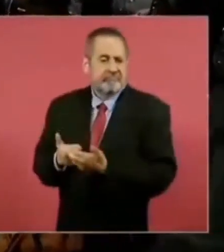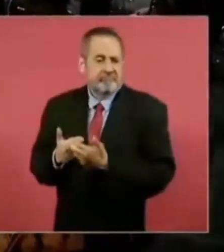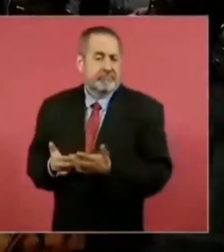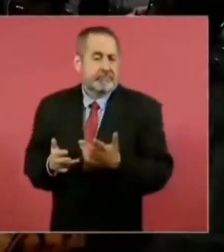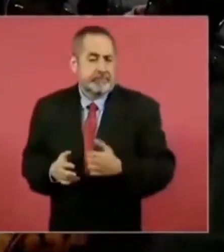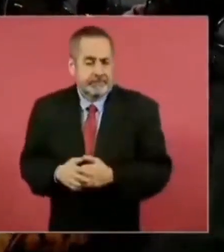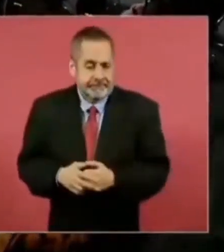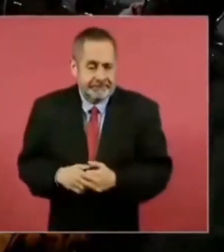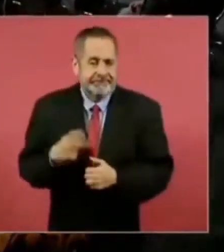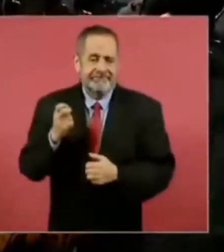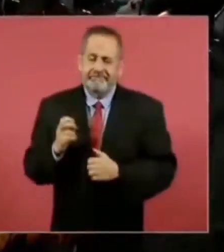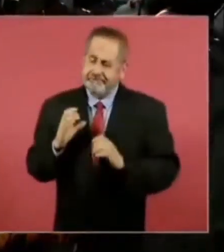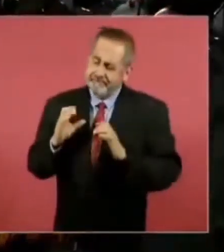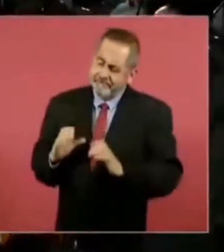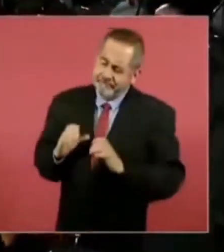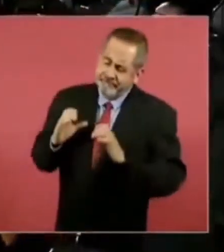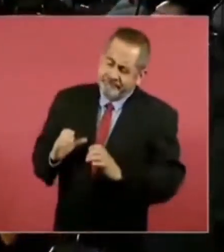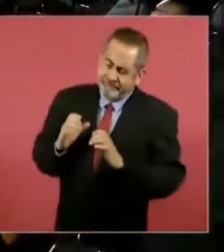Entonces, cuidar eso,